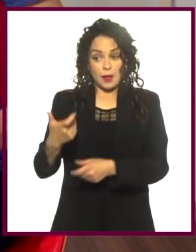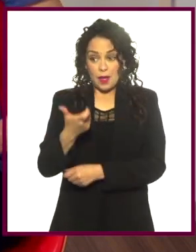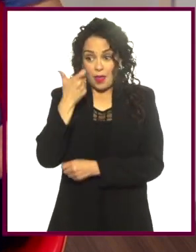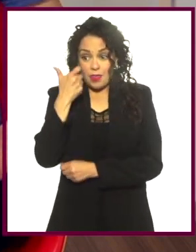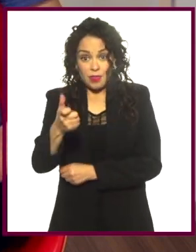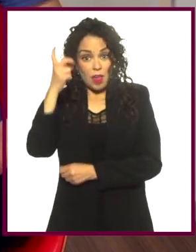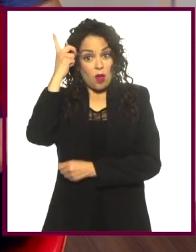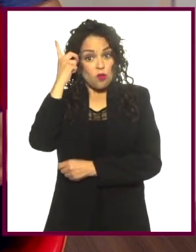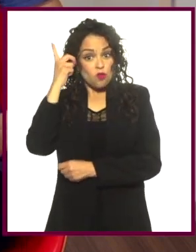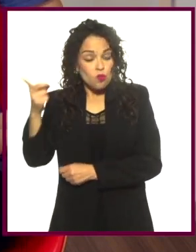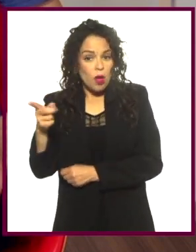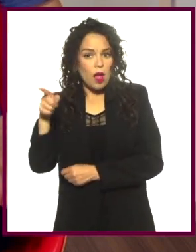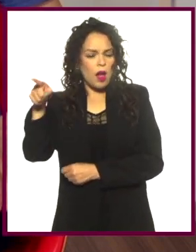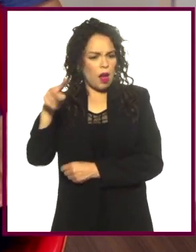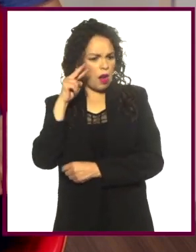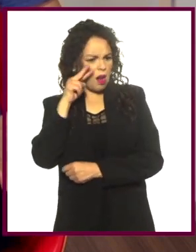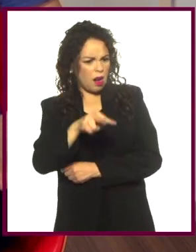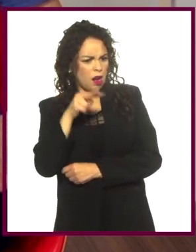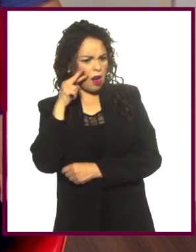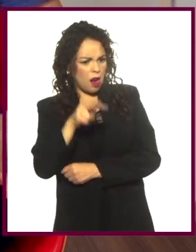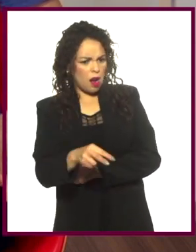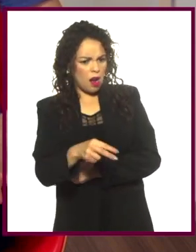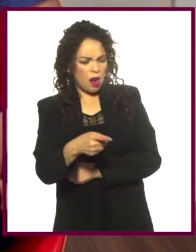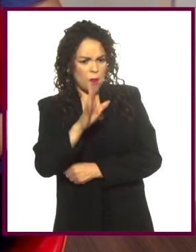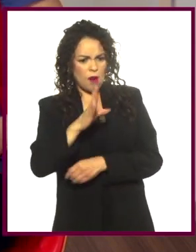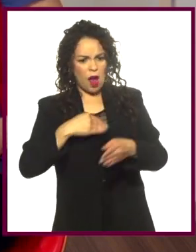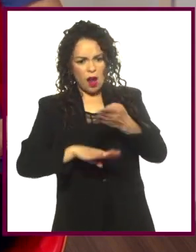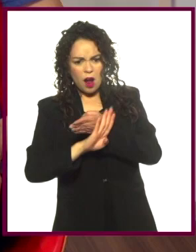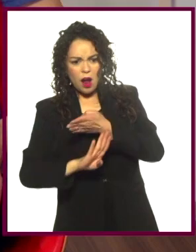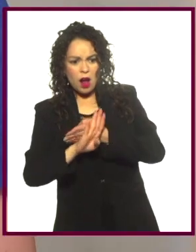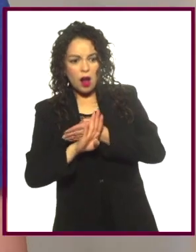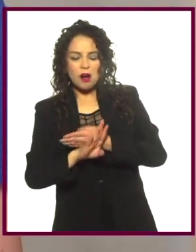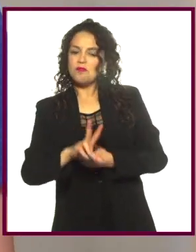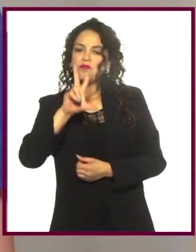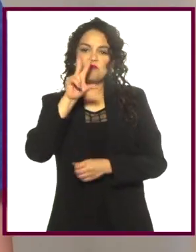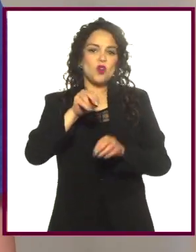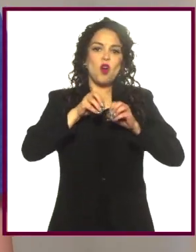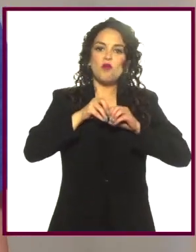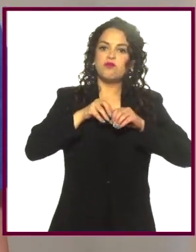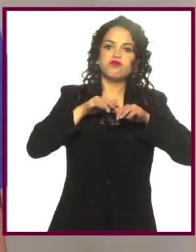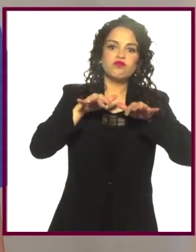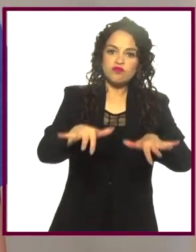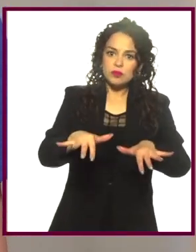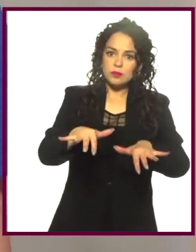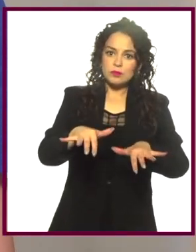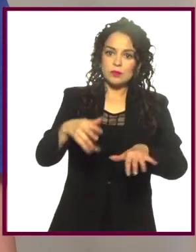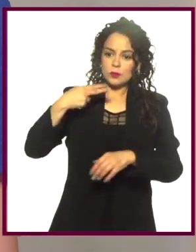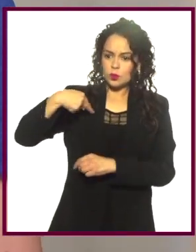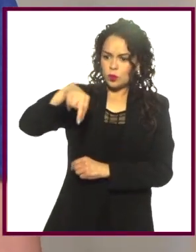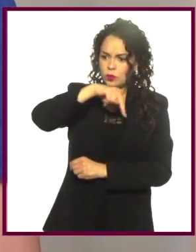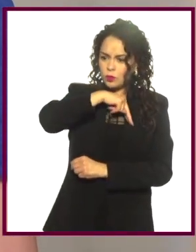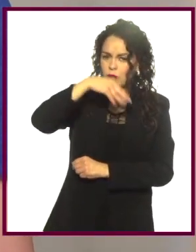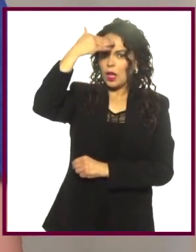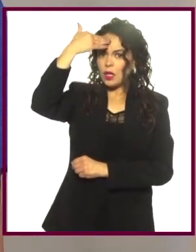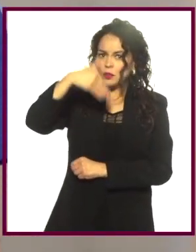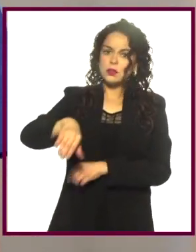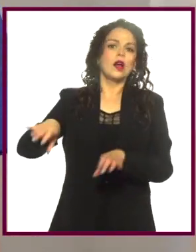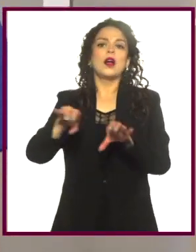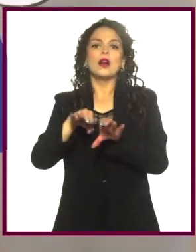o los cuestiona, lo más seguro es que no salgan los medios masivos y nos enteremos por medios menos